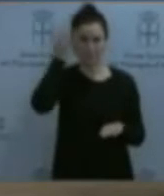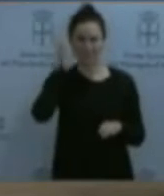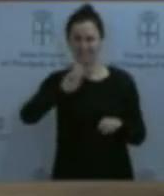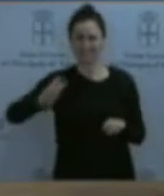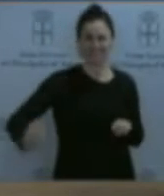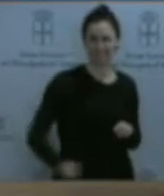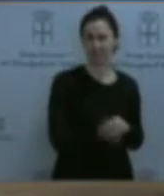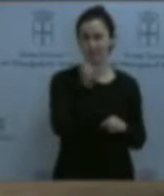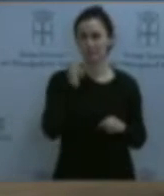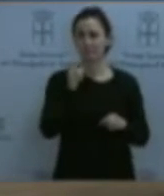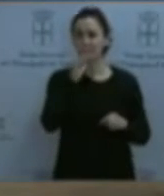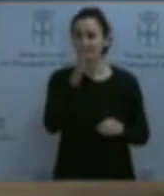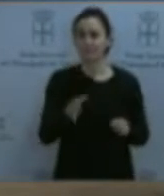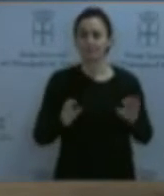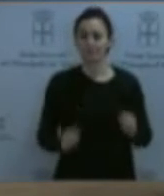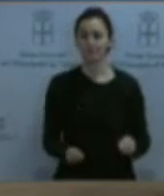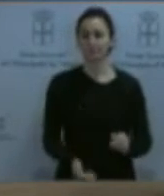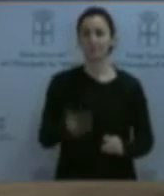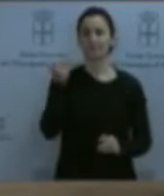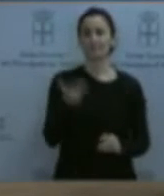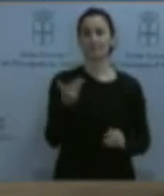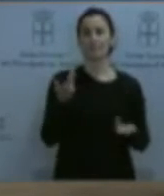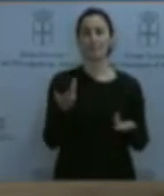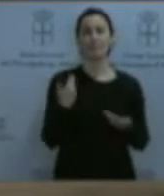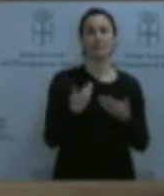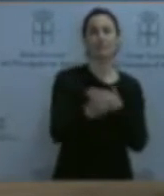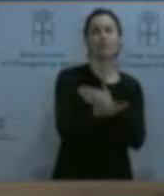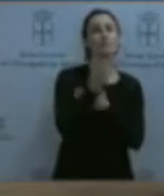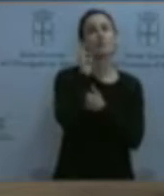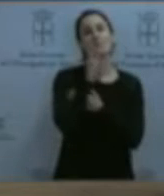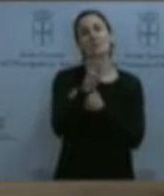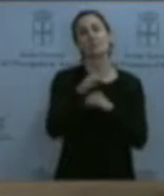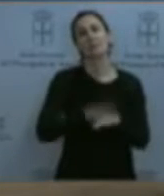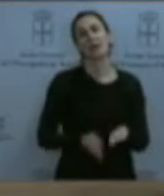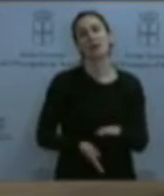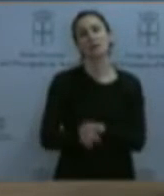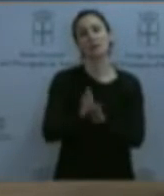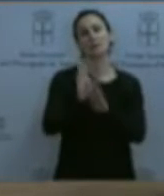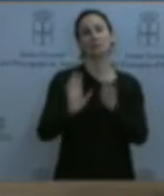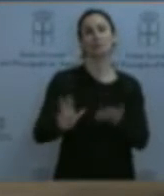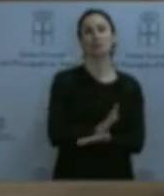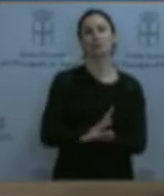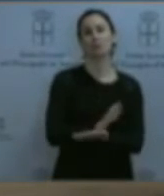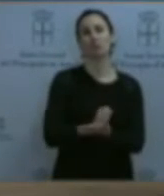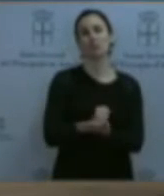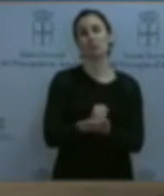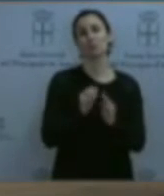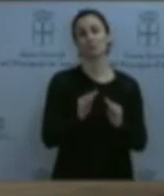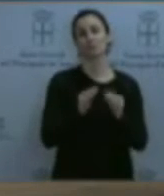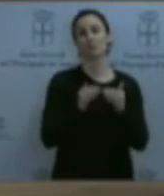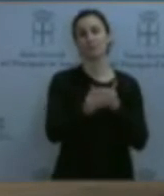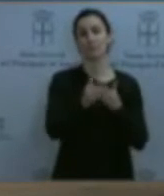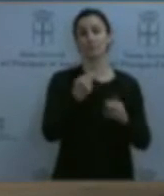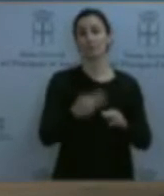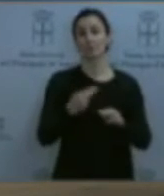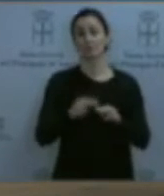etcétera. Y, sobre todo, con algo muy importante, con tener expectativas del mantenimiento de todo ello en un futuro. Estas son las políticas que